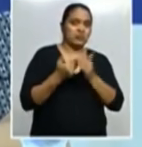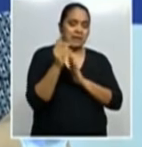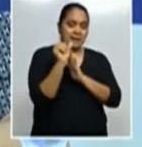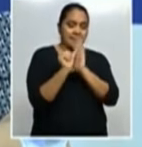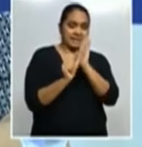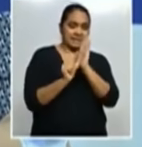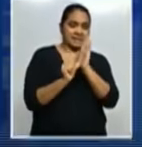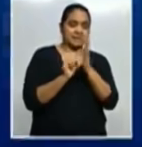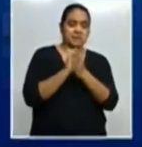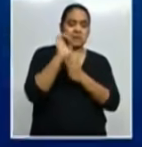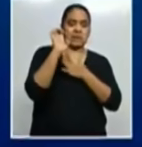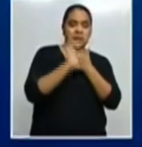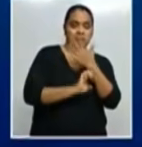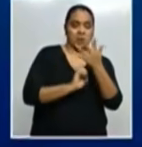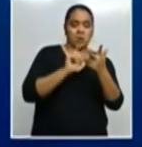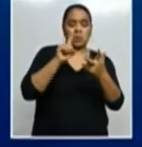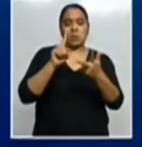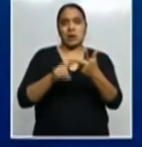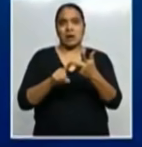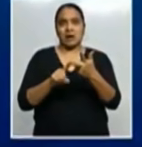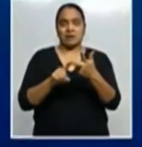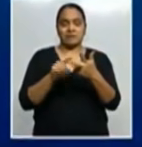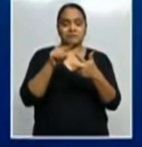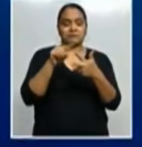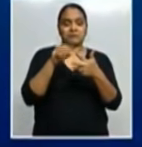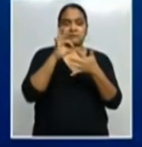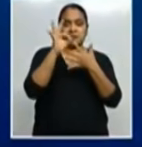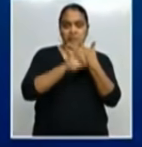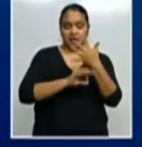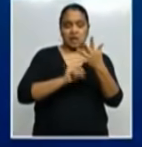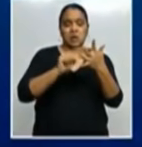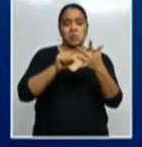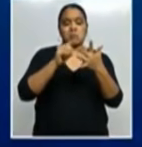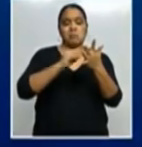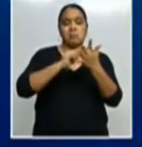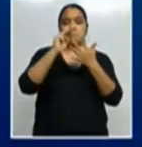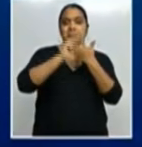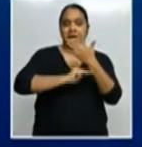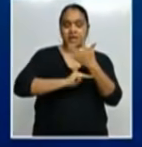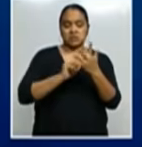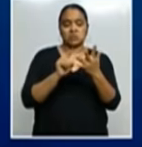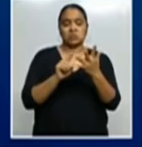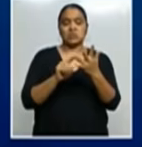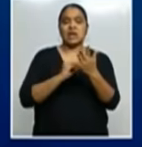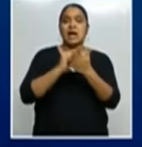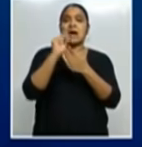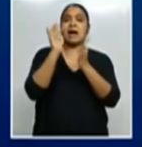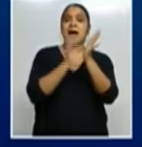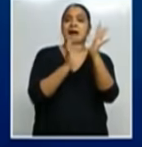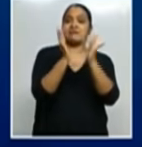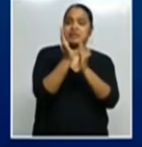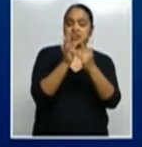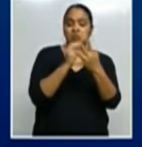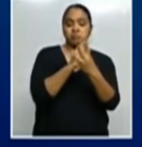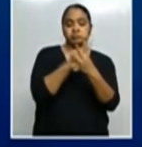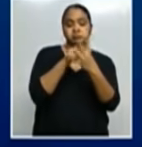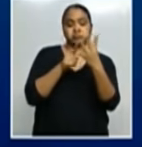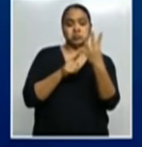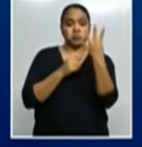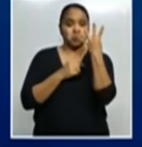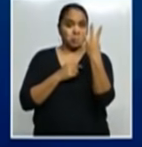el año. Una de las medidas que usted aprobó y que ha dado muy buen resultado como alivio